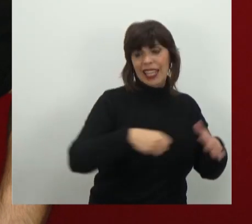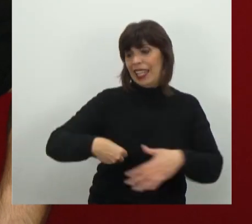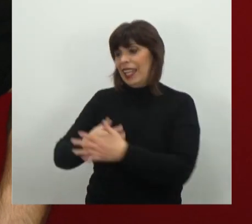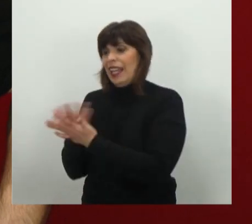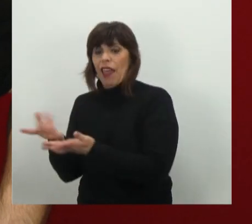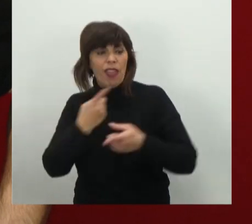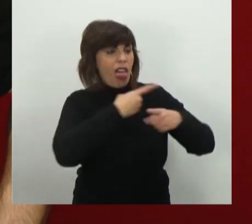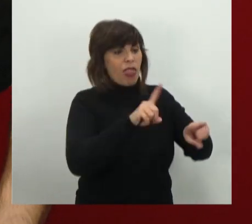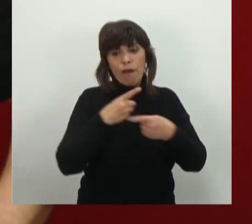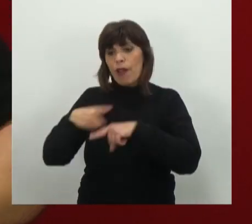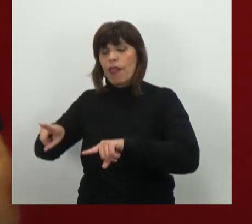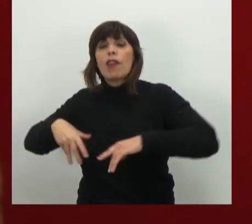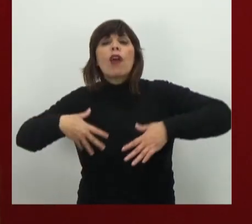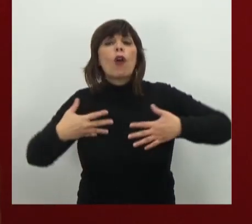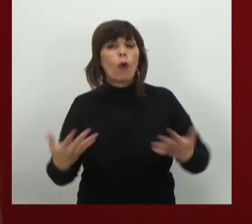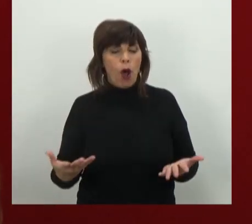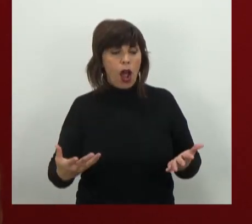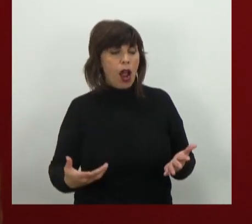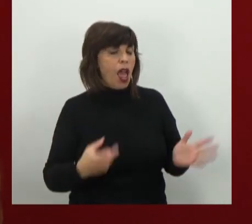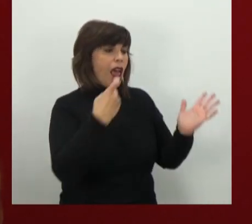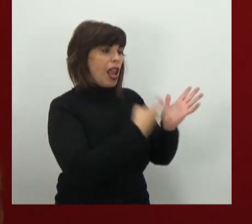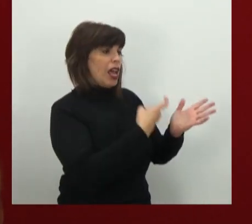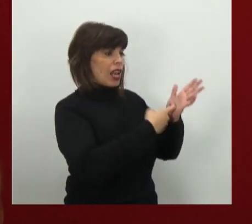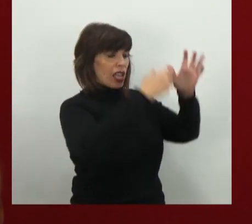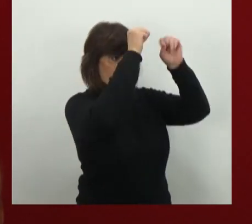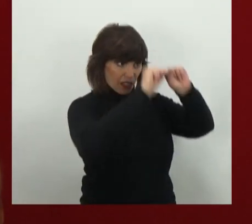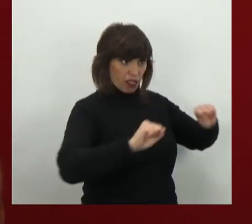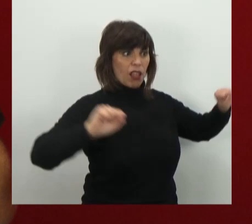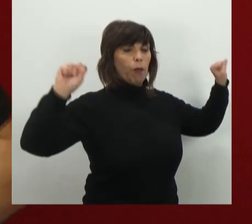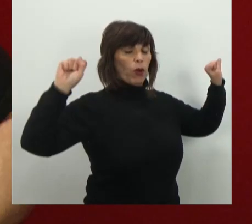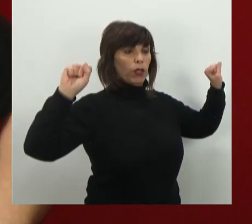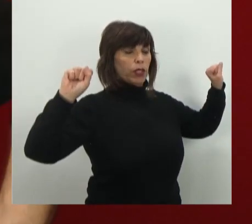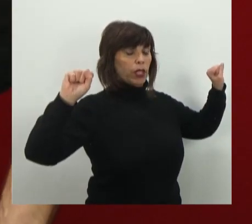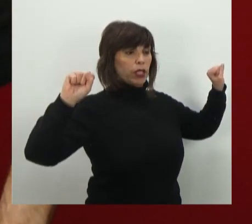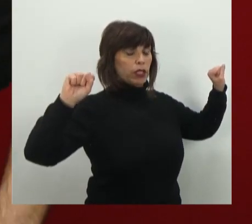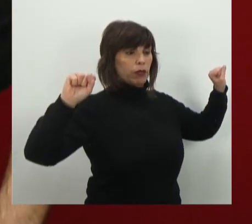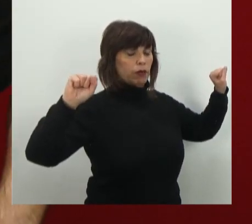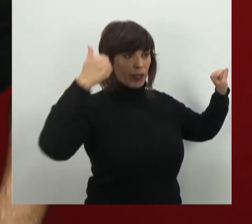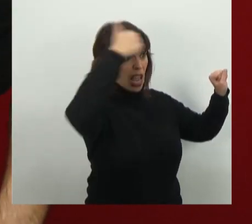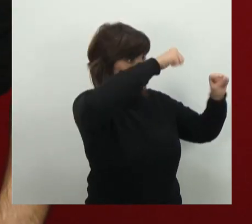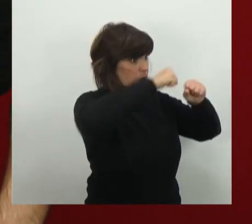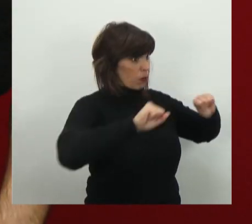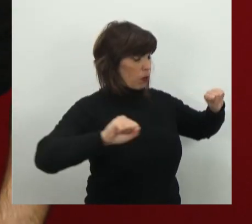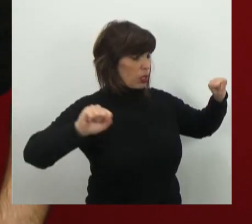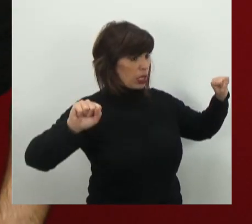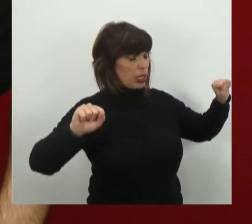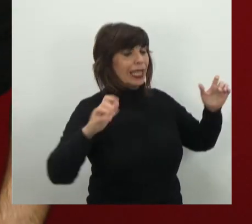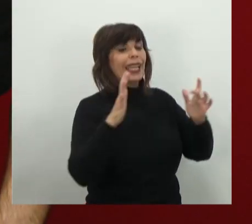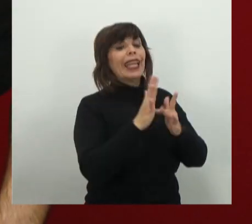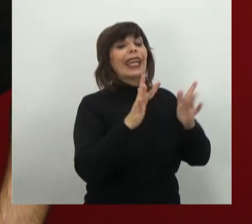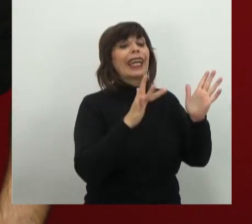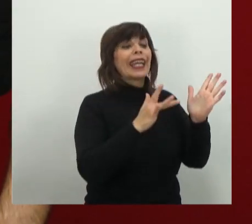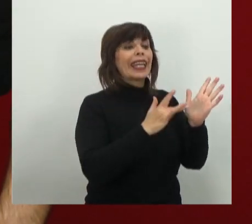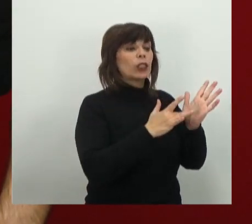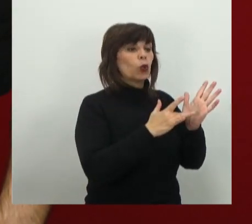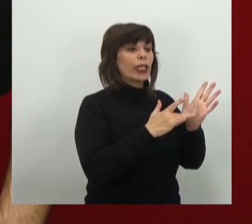es esta. Bajo la ley de Moisés, cuando Jesucristo tocó al leproso,